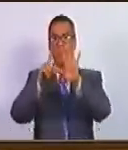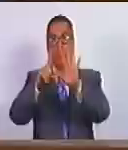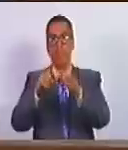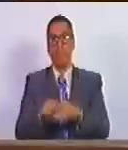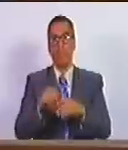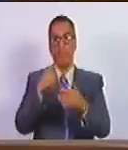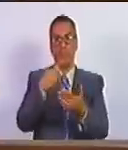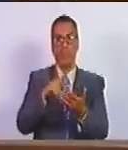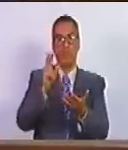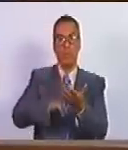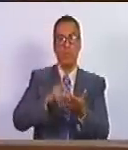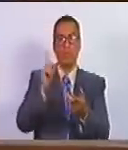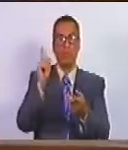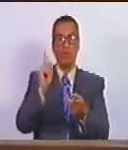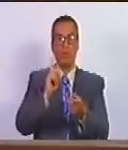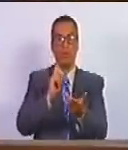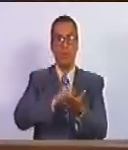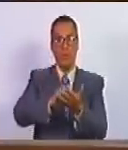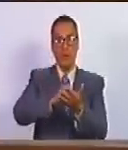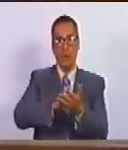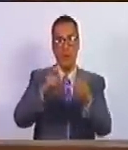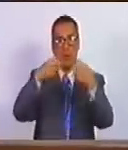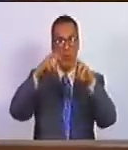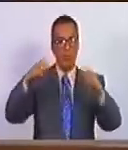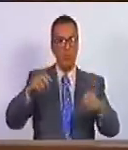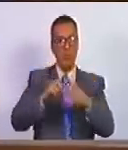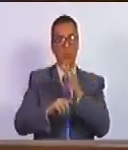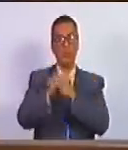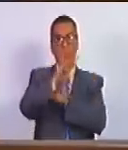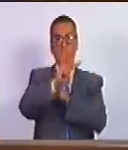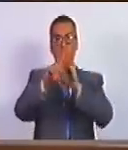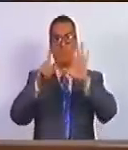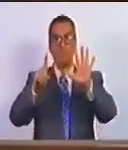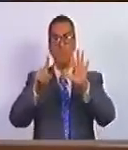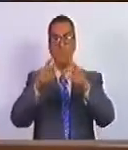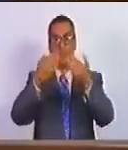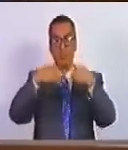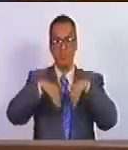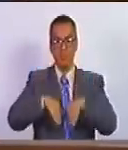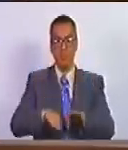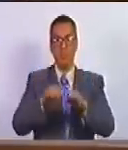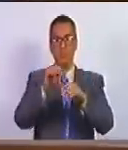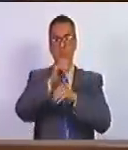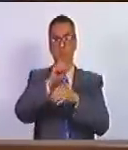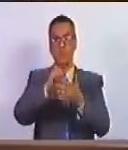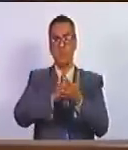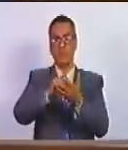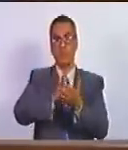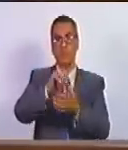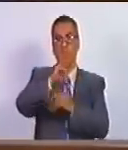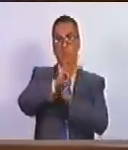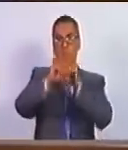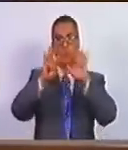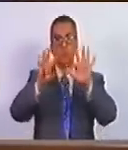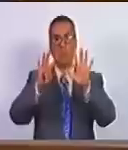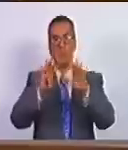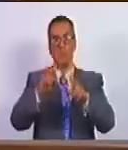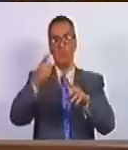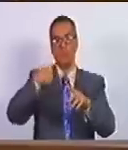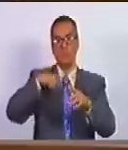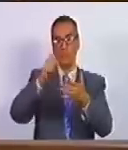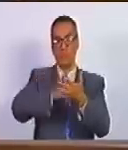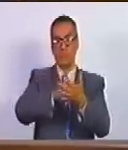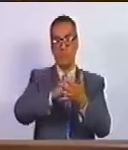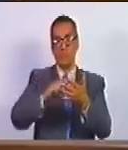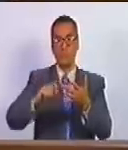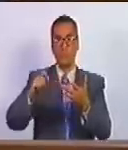Se propone aprobar sin modificación el epígrafe del artículo 46, que pasa a ser el epígrafe del artículo 49, el cual queda